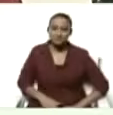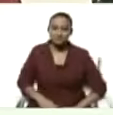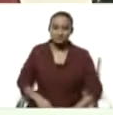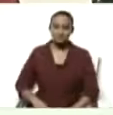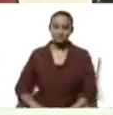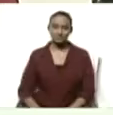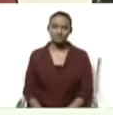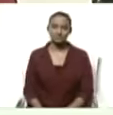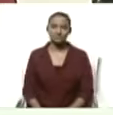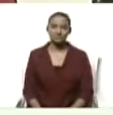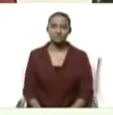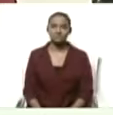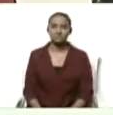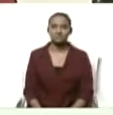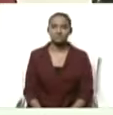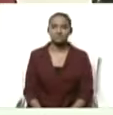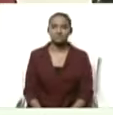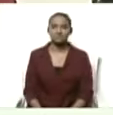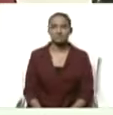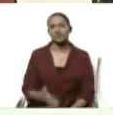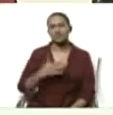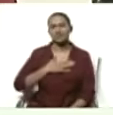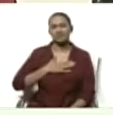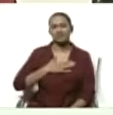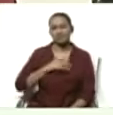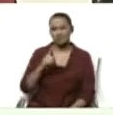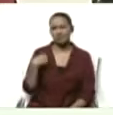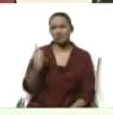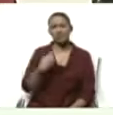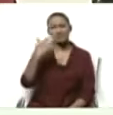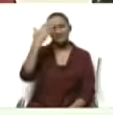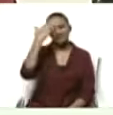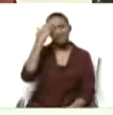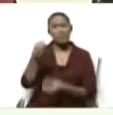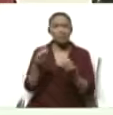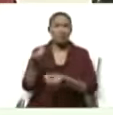eh la derecha Nosotros sabemos cómo actúa la